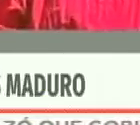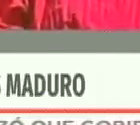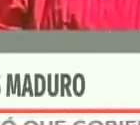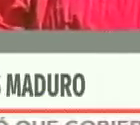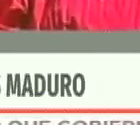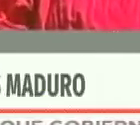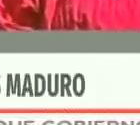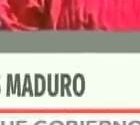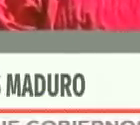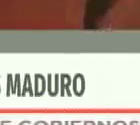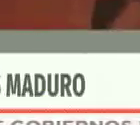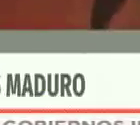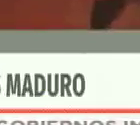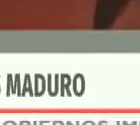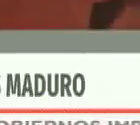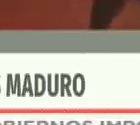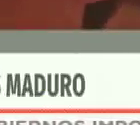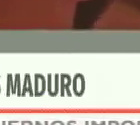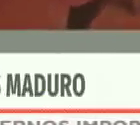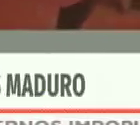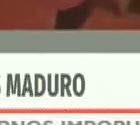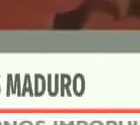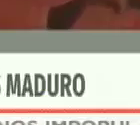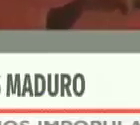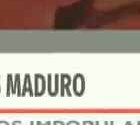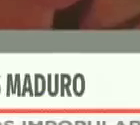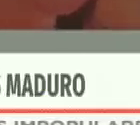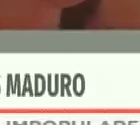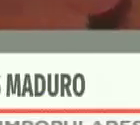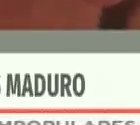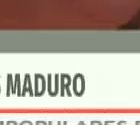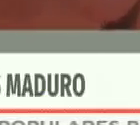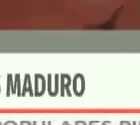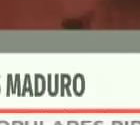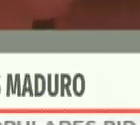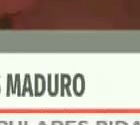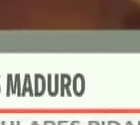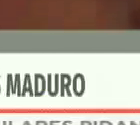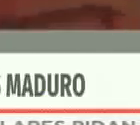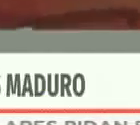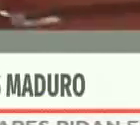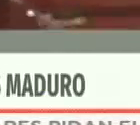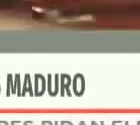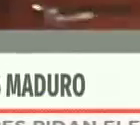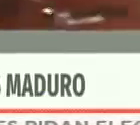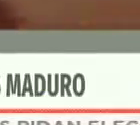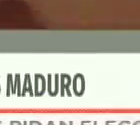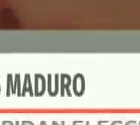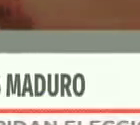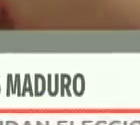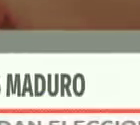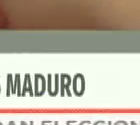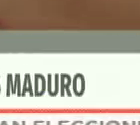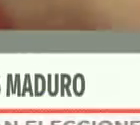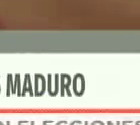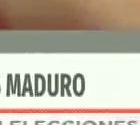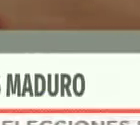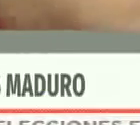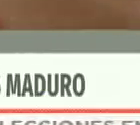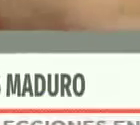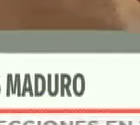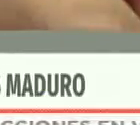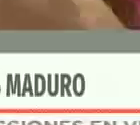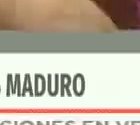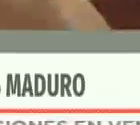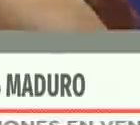tenemos toda la dirección nacional del Partido Socialista Unido de Venezuela. Es un partido de